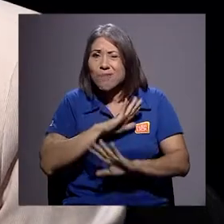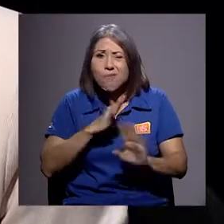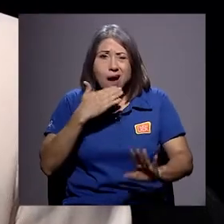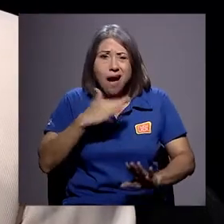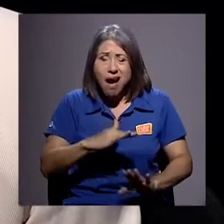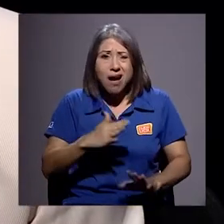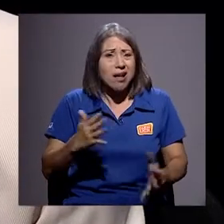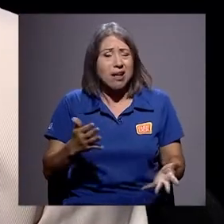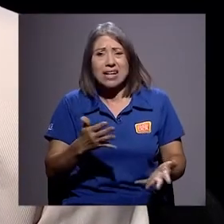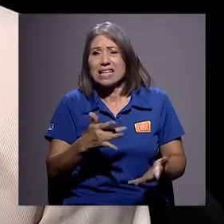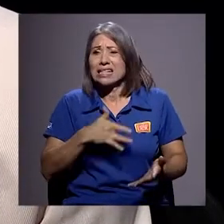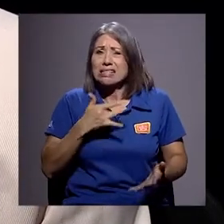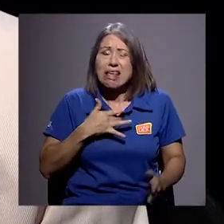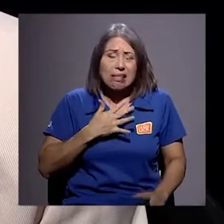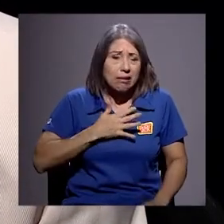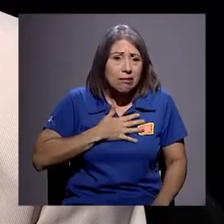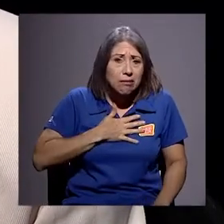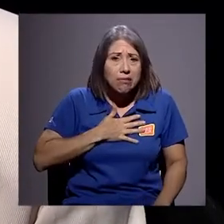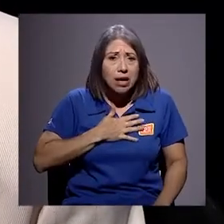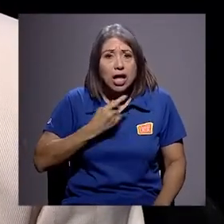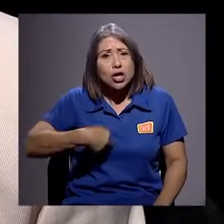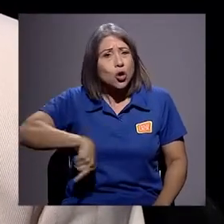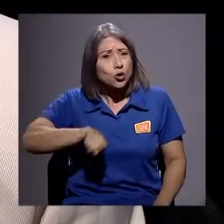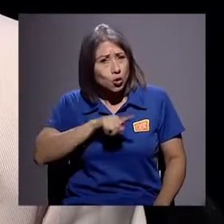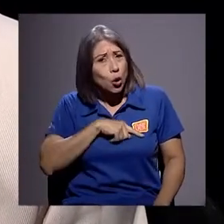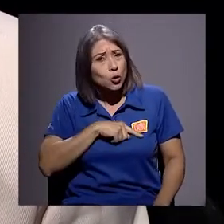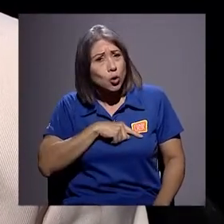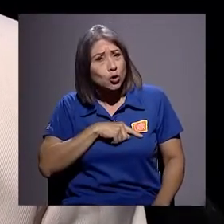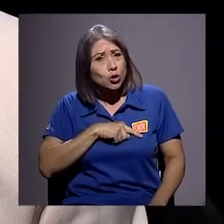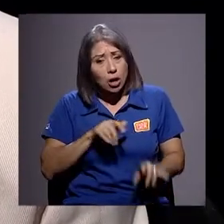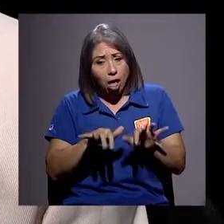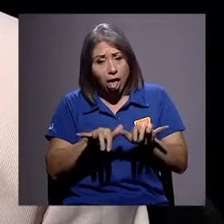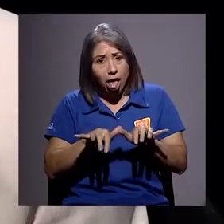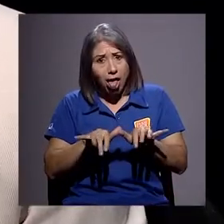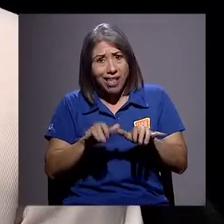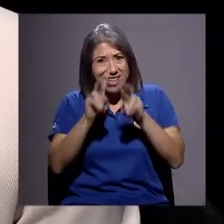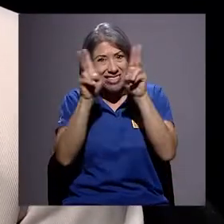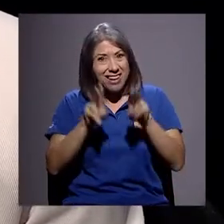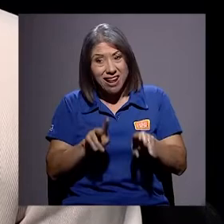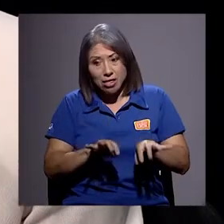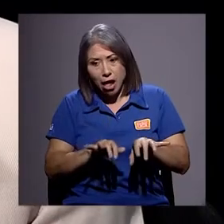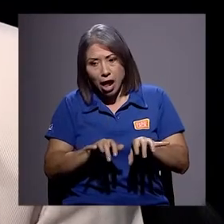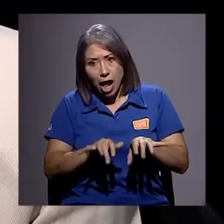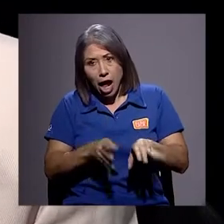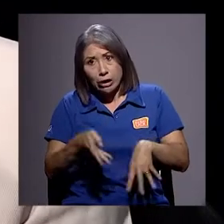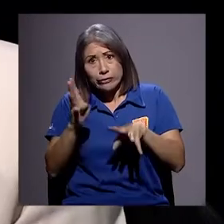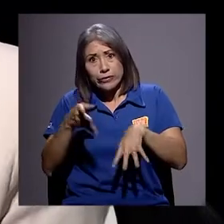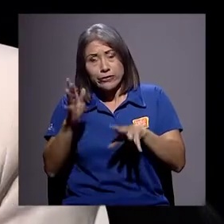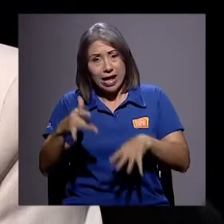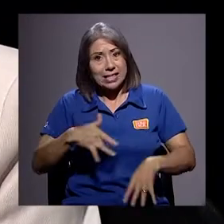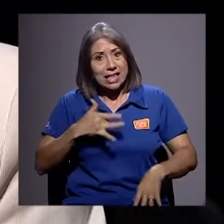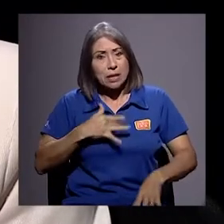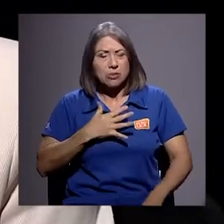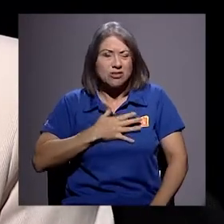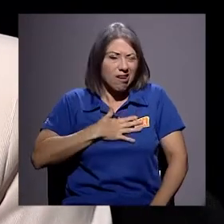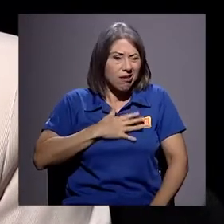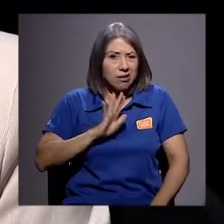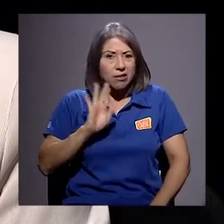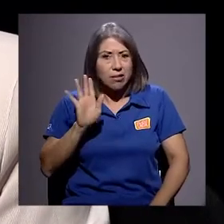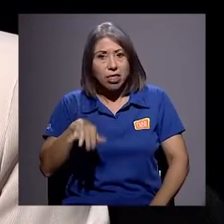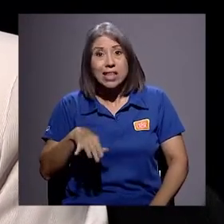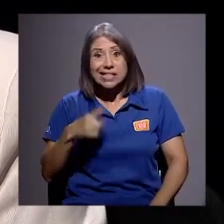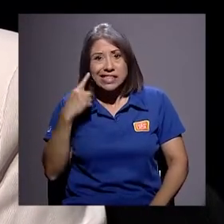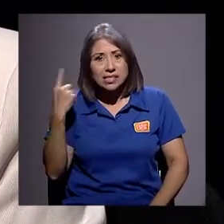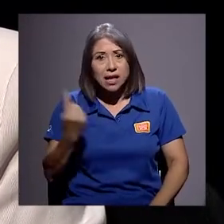fácilmente explorar y expresamos el descontento en las redes sociales cada vez de manera más alta verdad con